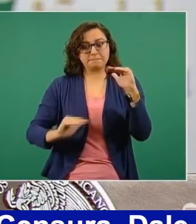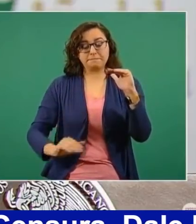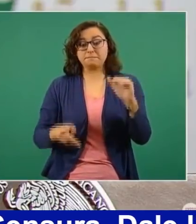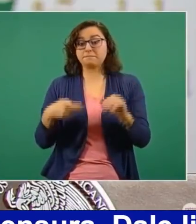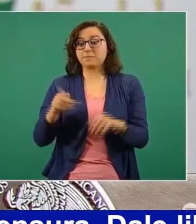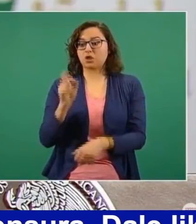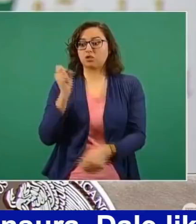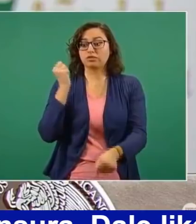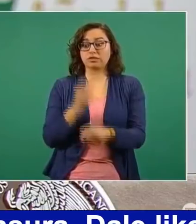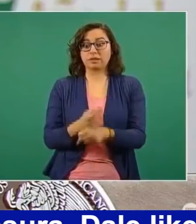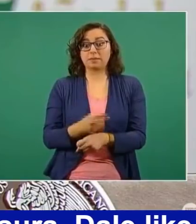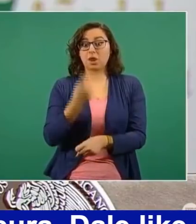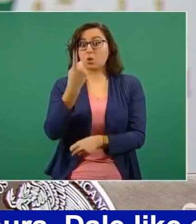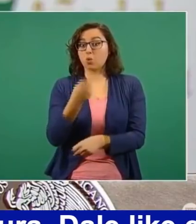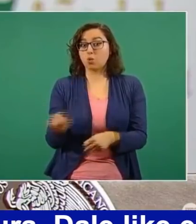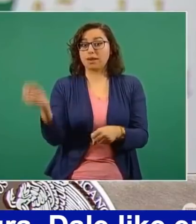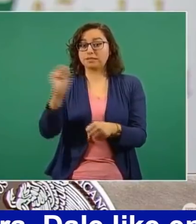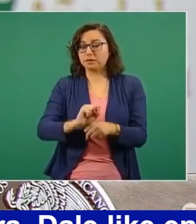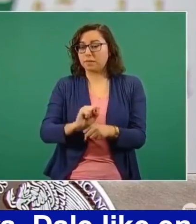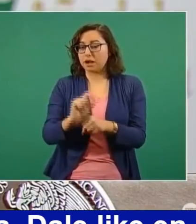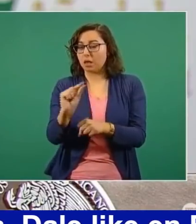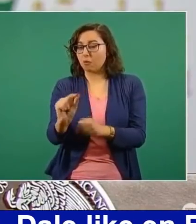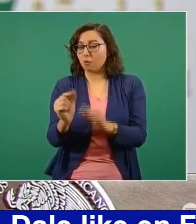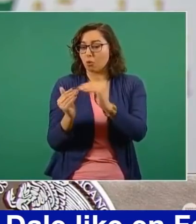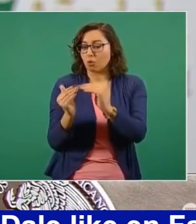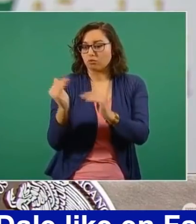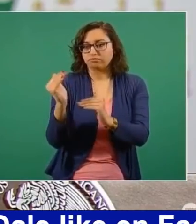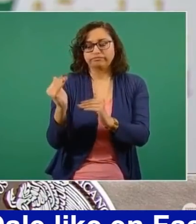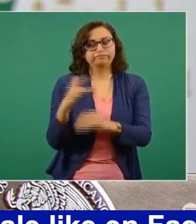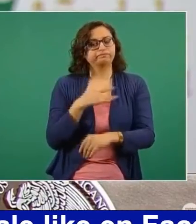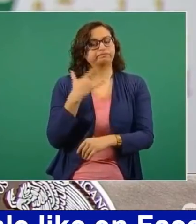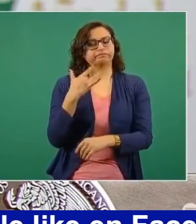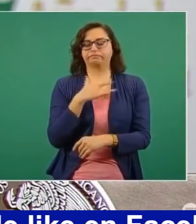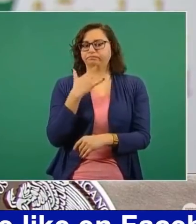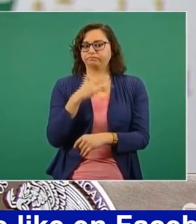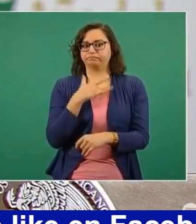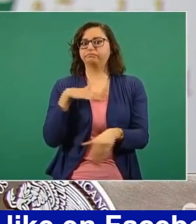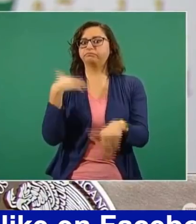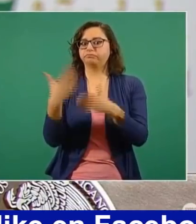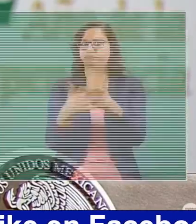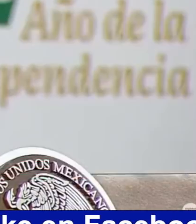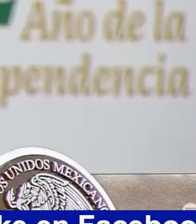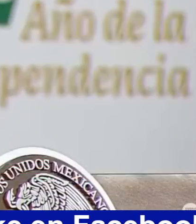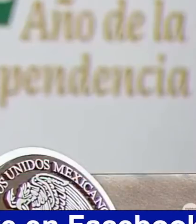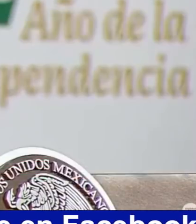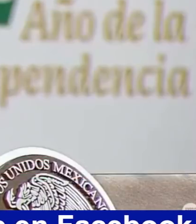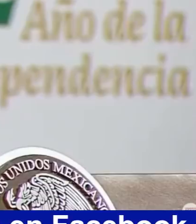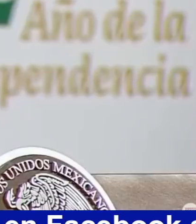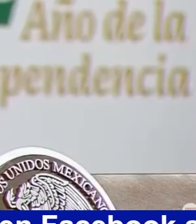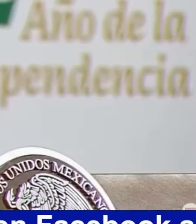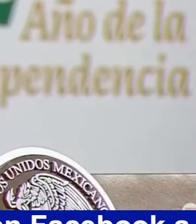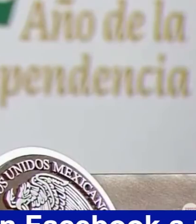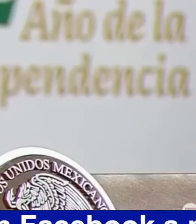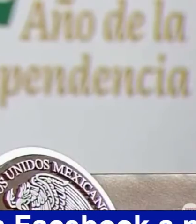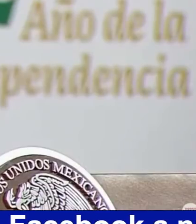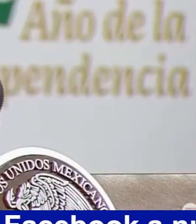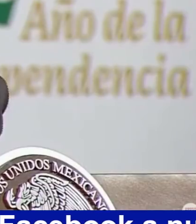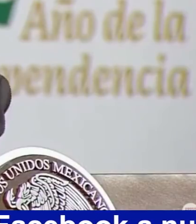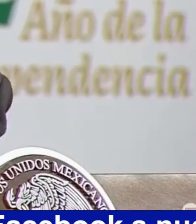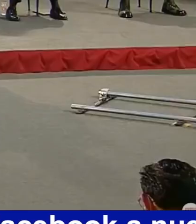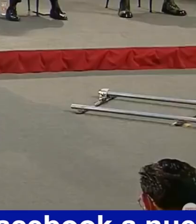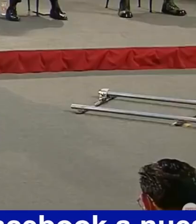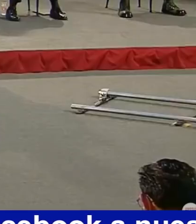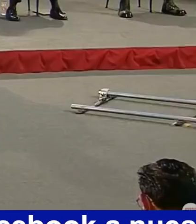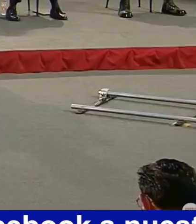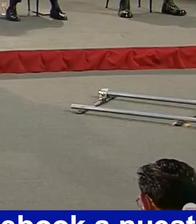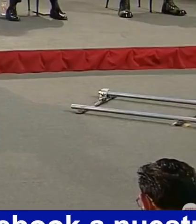semana, dado lo que nos preocupa de que pudiera empezar una tercera ola de epidemia, estamos haciendo ese señalamiento.